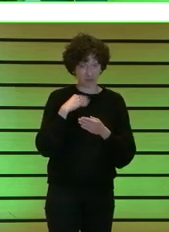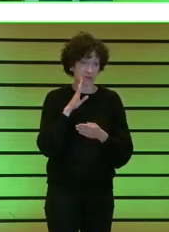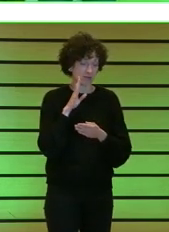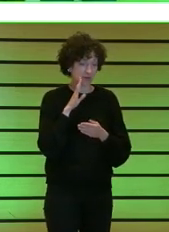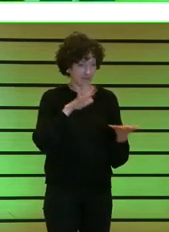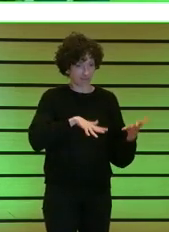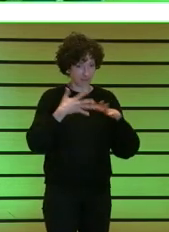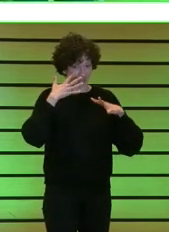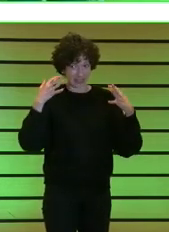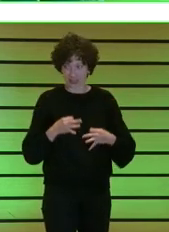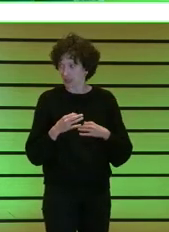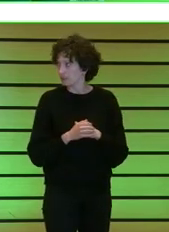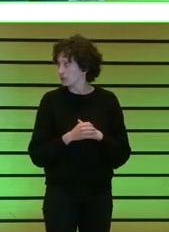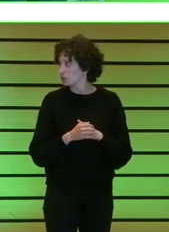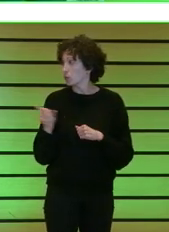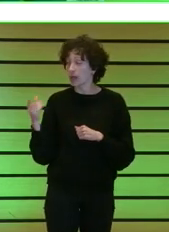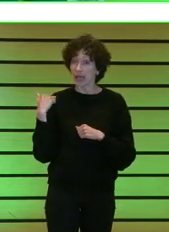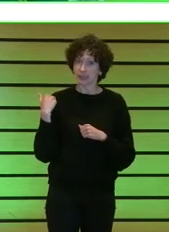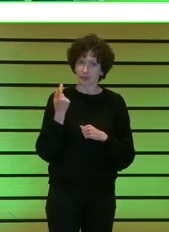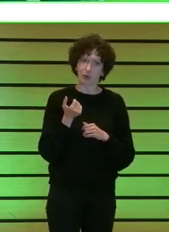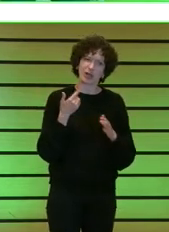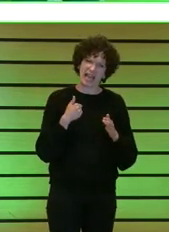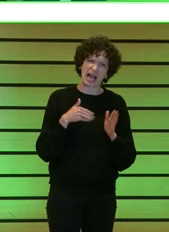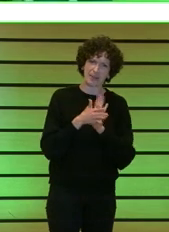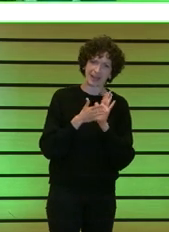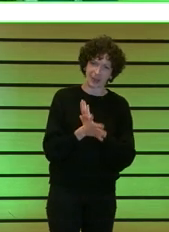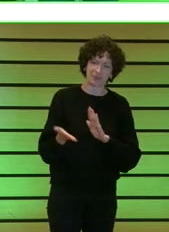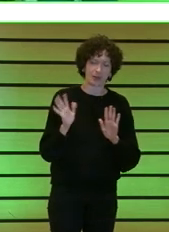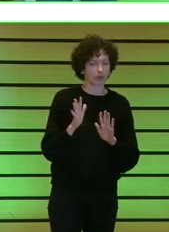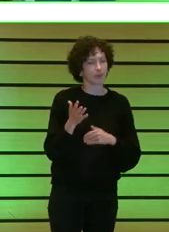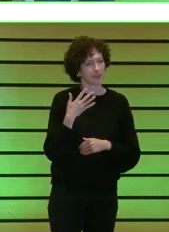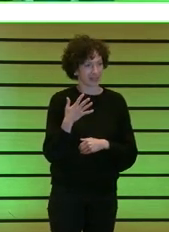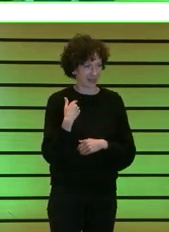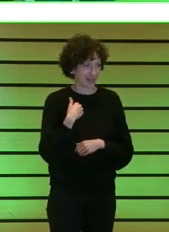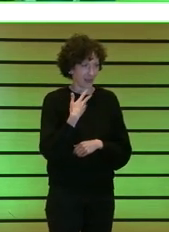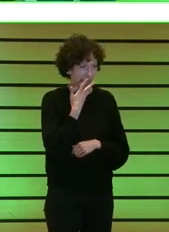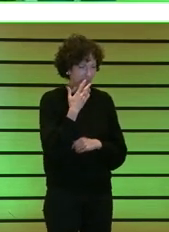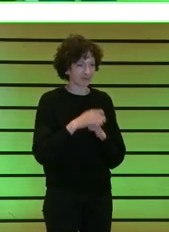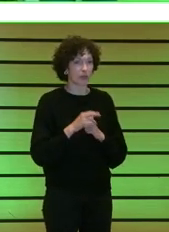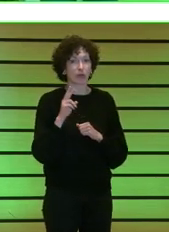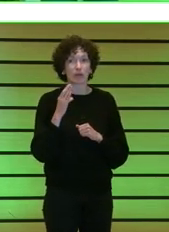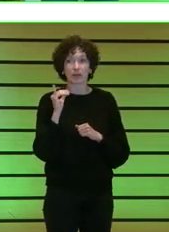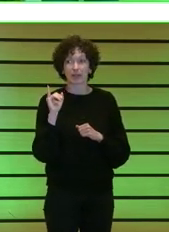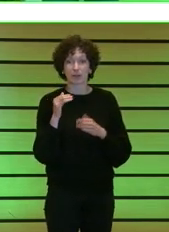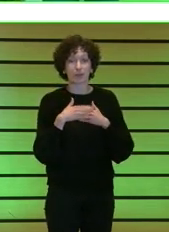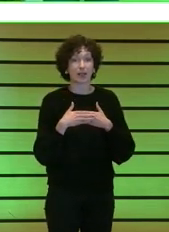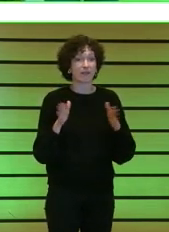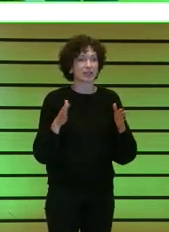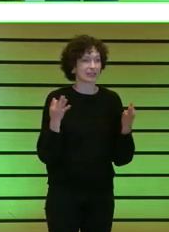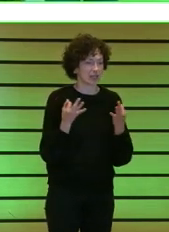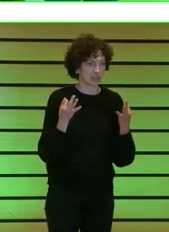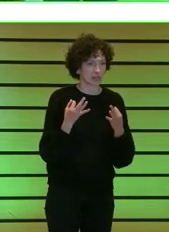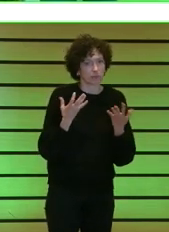puertas abiertas me has hecho un poco de spoiler antes pero no pasa nada si ya nos va sonando son ucis que al contrario de lo que